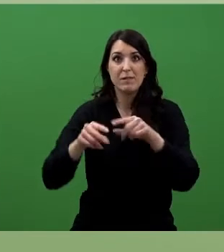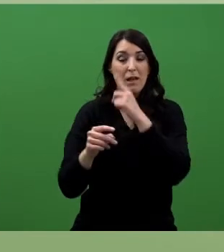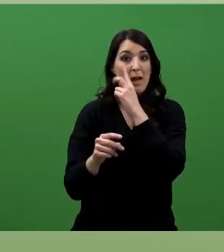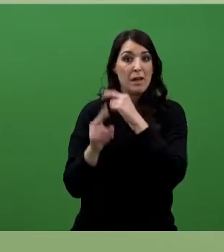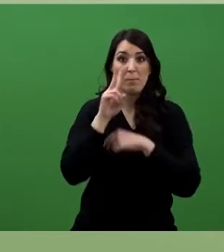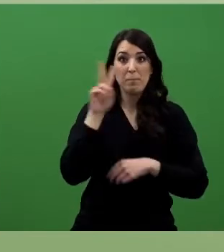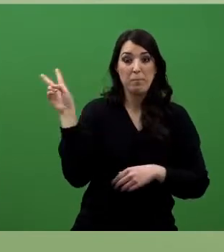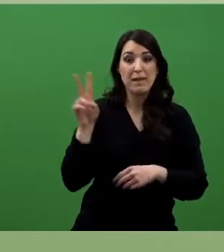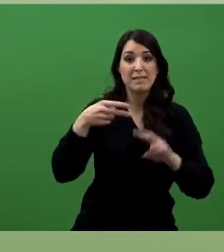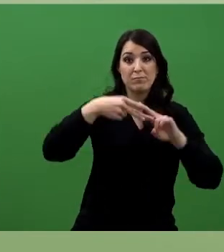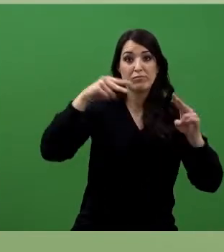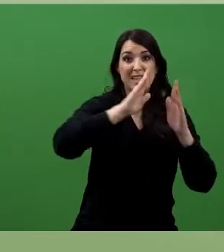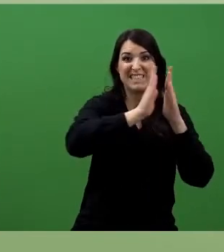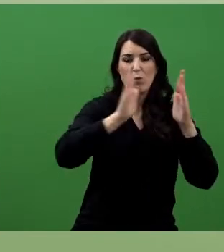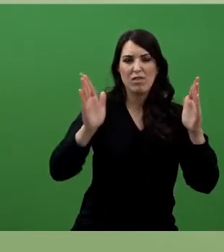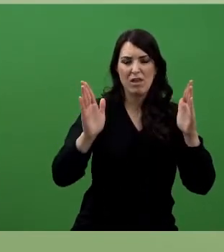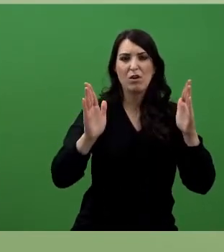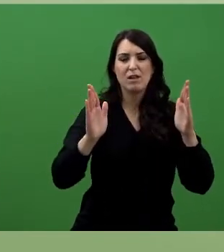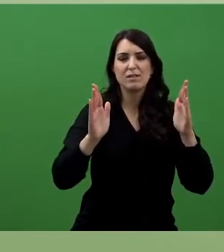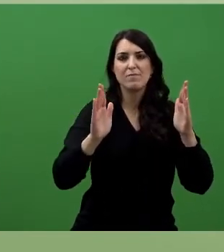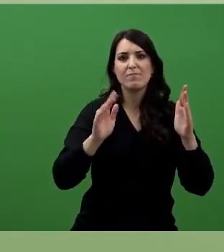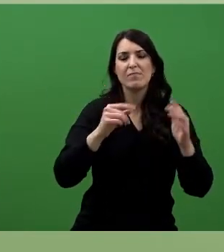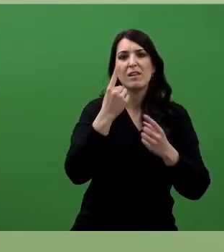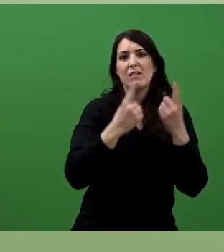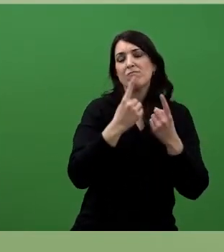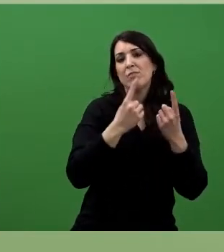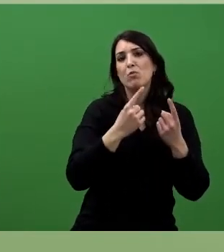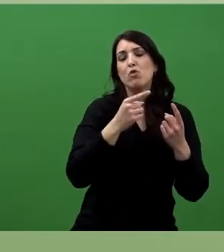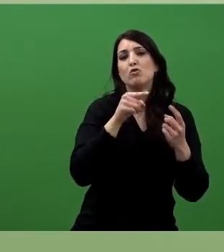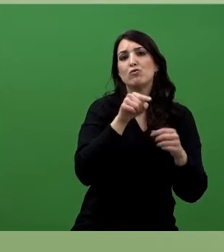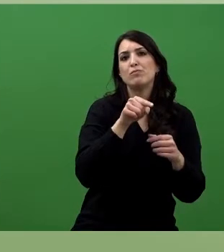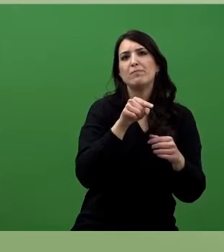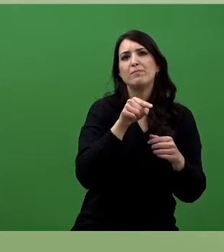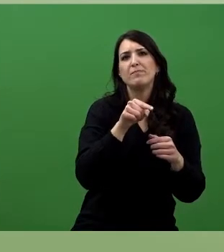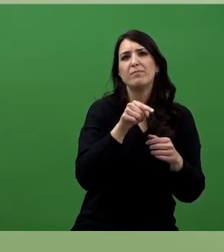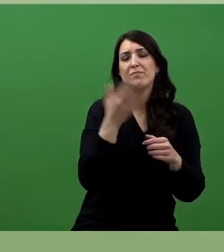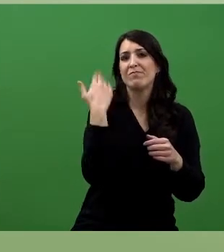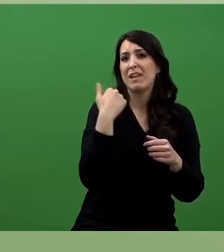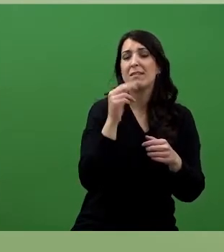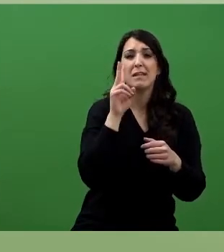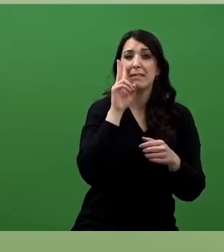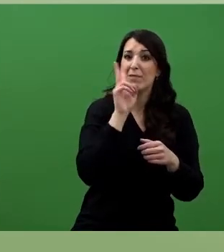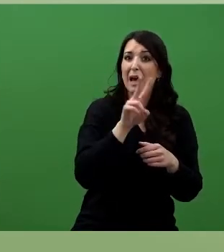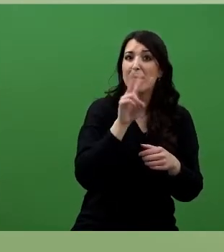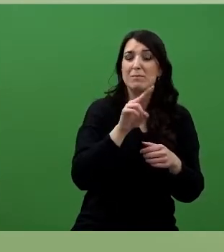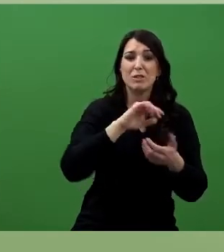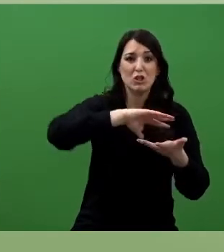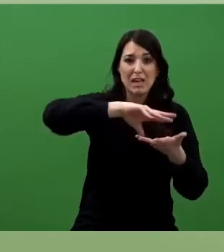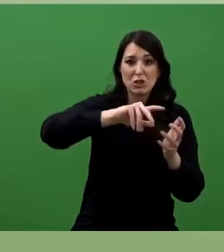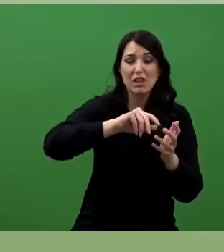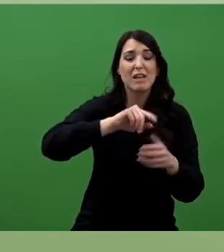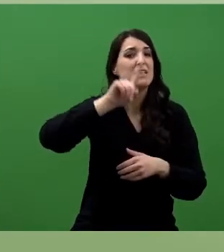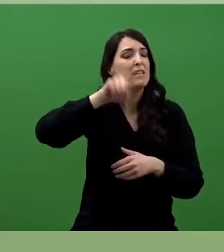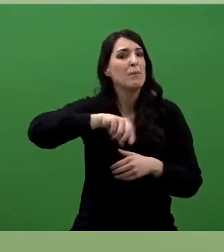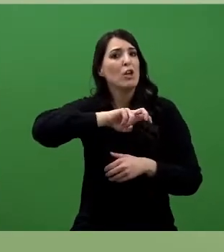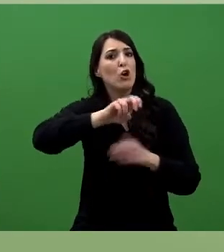que tenemos. Tenemos secuenciadores llamados Illumina, que son los que seguramente habéis visto más en las noticias, que son